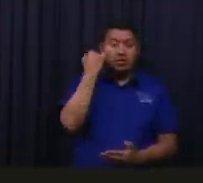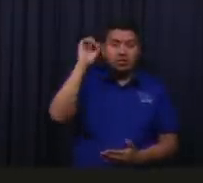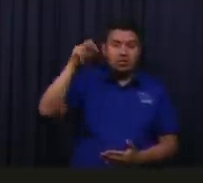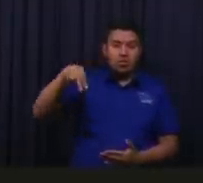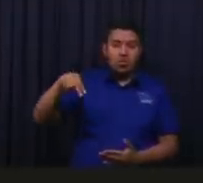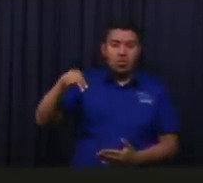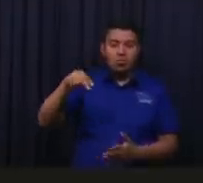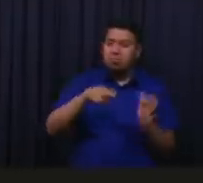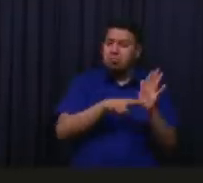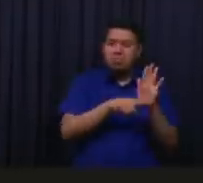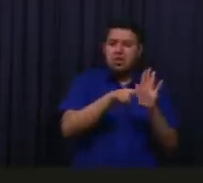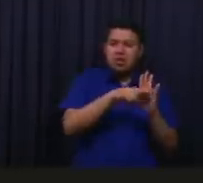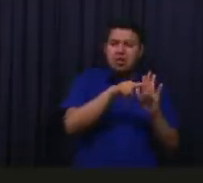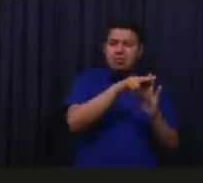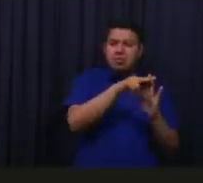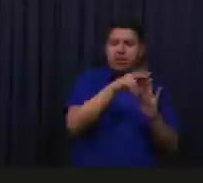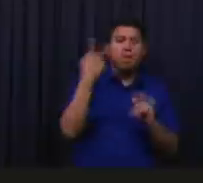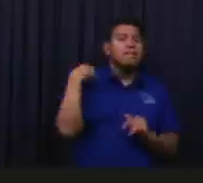¿Ah?